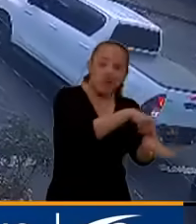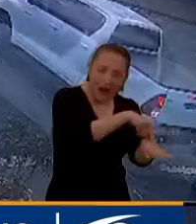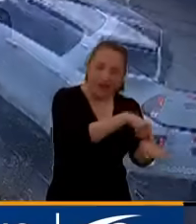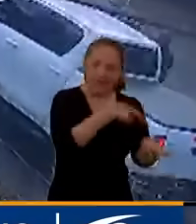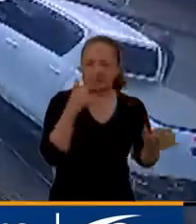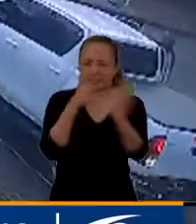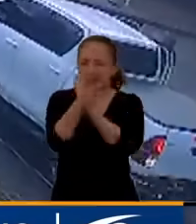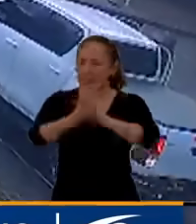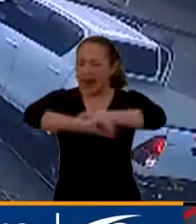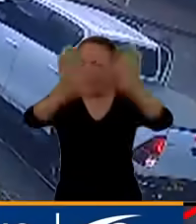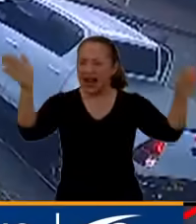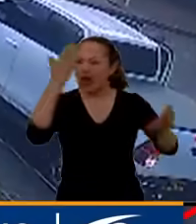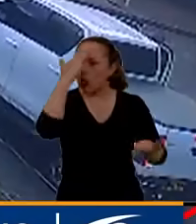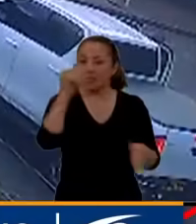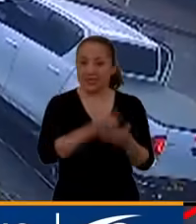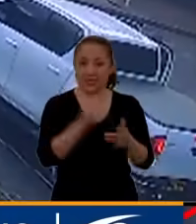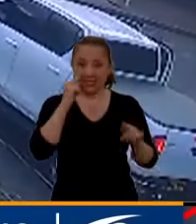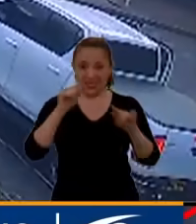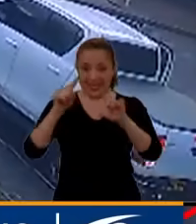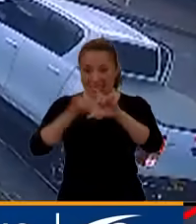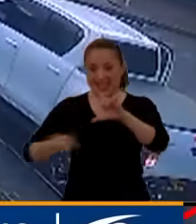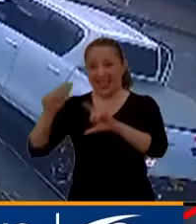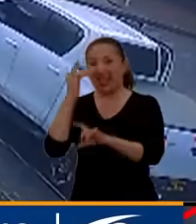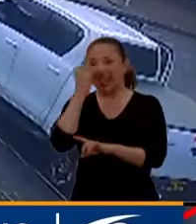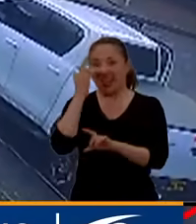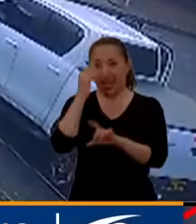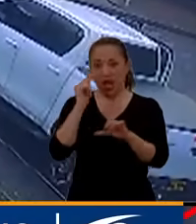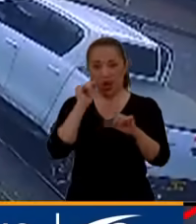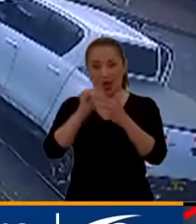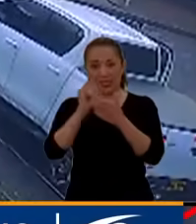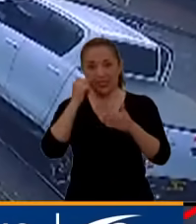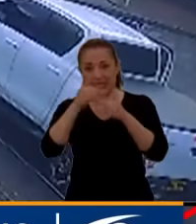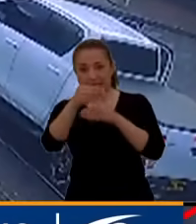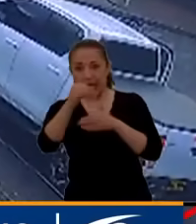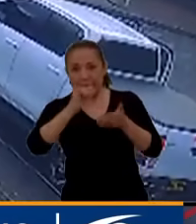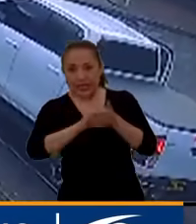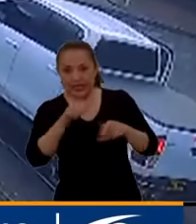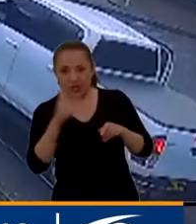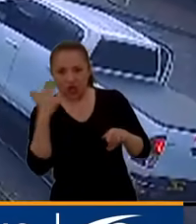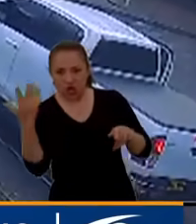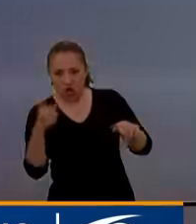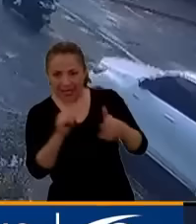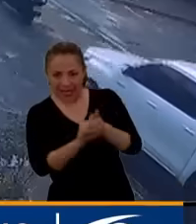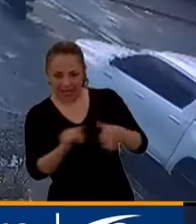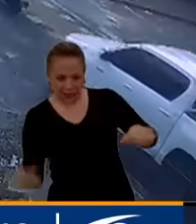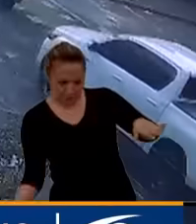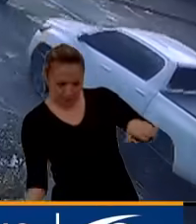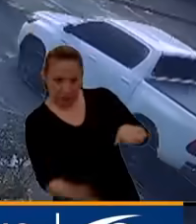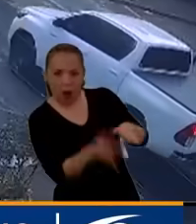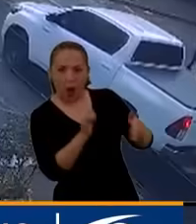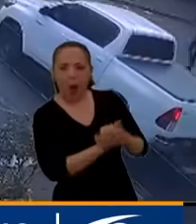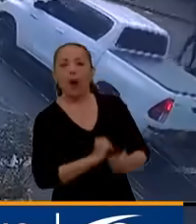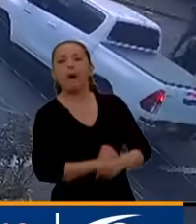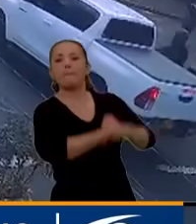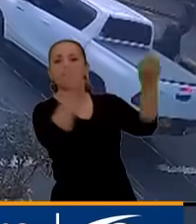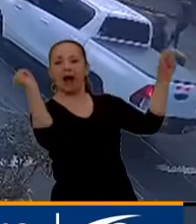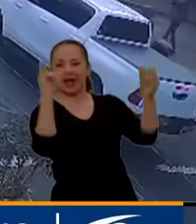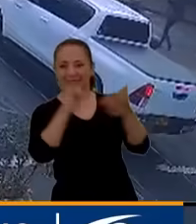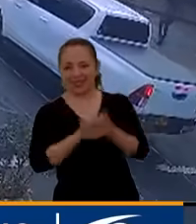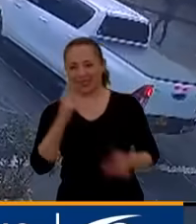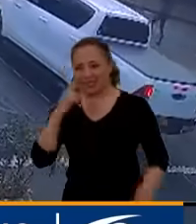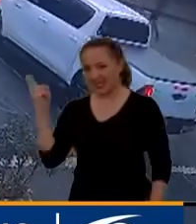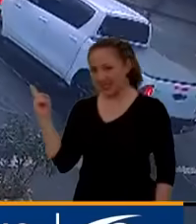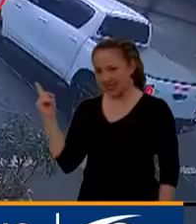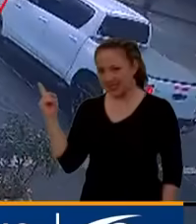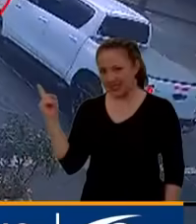tengan claridad, este recuadro negro que ustedes están viendo de fondo fue el punto exacto donde cayó el artefacto explosivo cuando se estaba